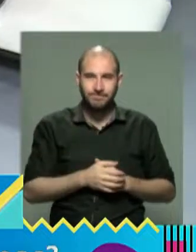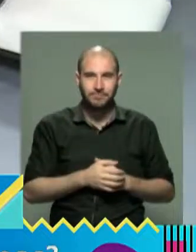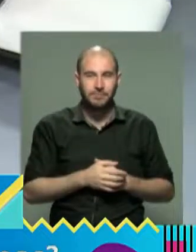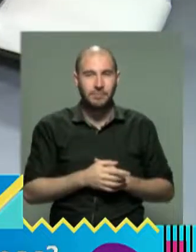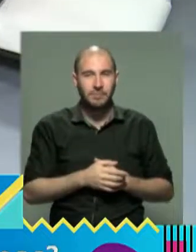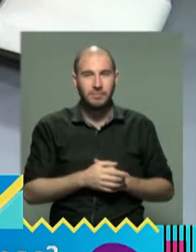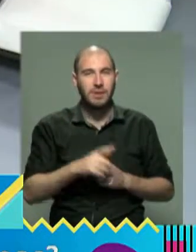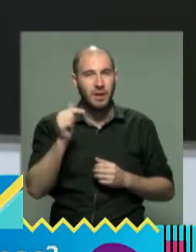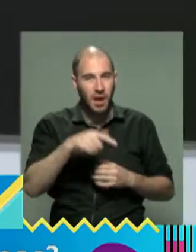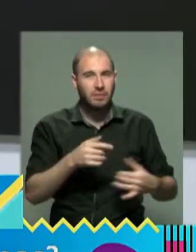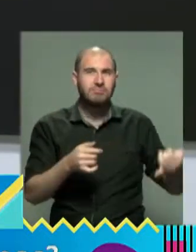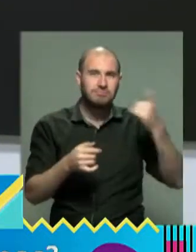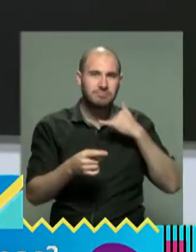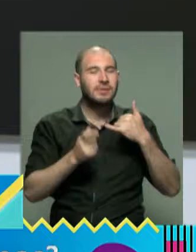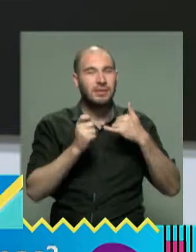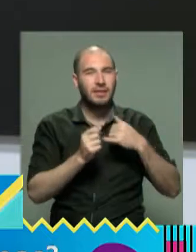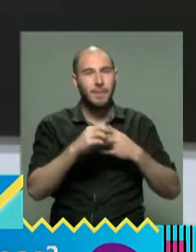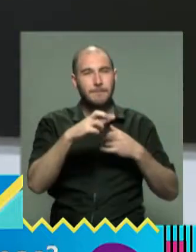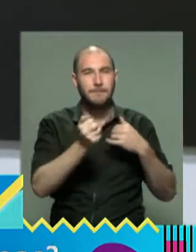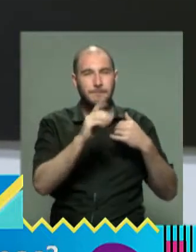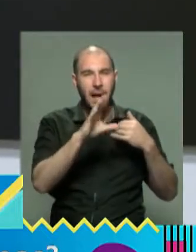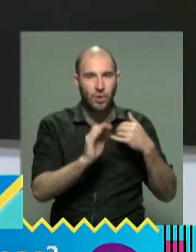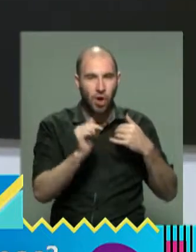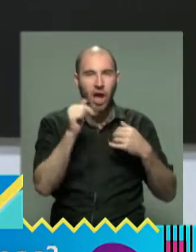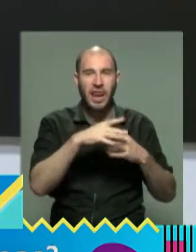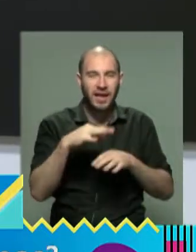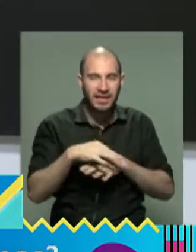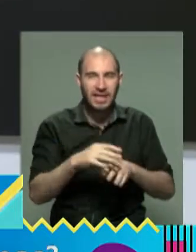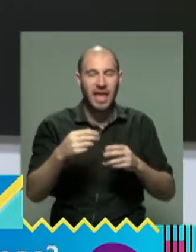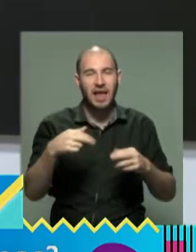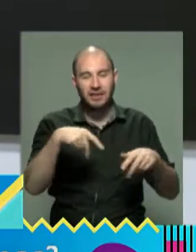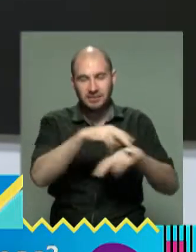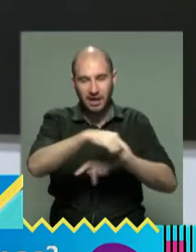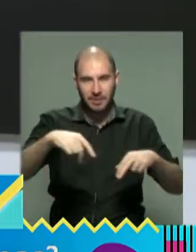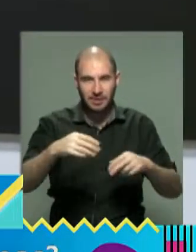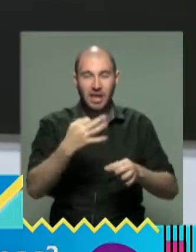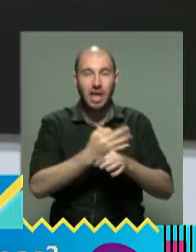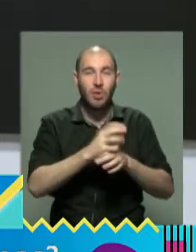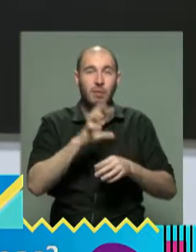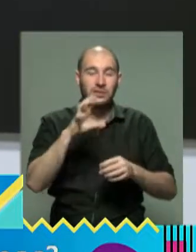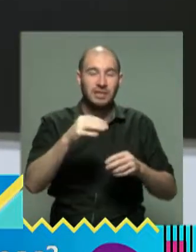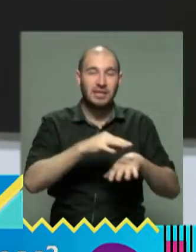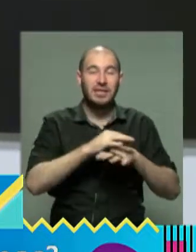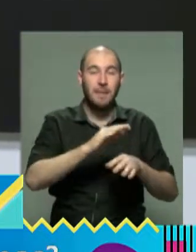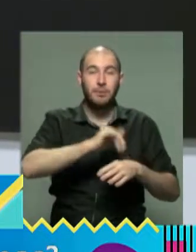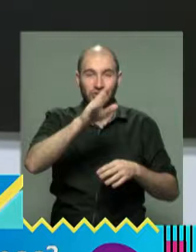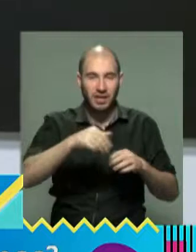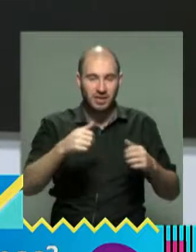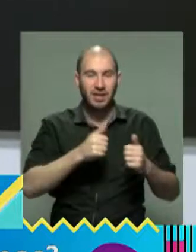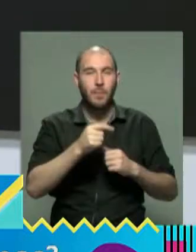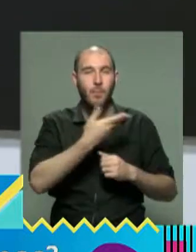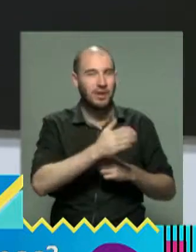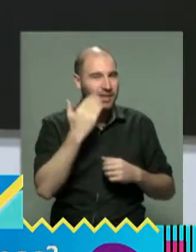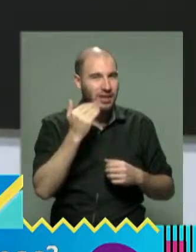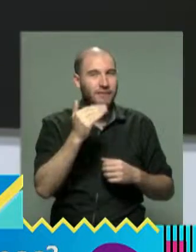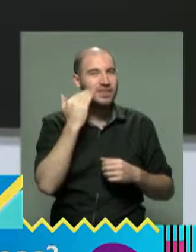tenemos en comunicación telefónica a Pablo Marinaro, él es guía de trekking de la Escuela Provincial de Guías Alta Montaña y Trekking. Pablo, buenas